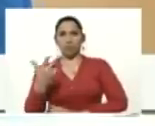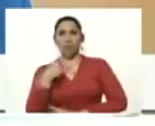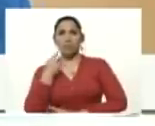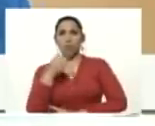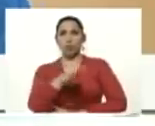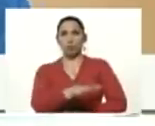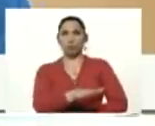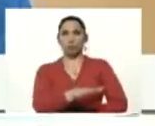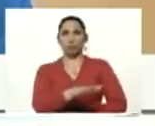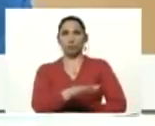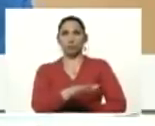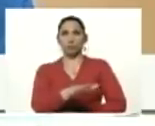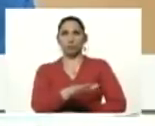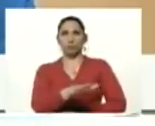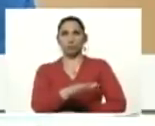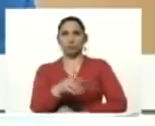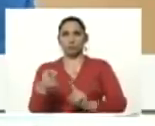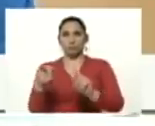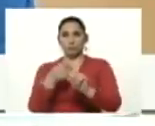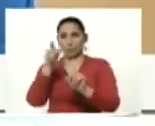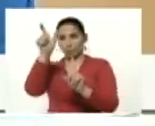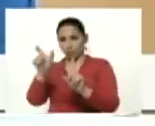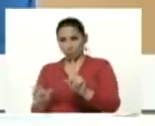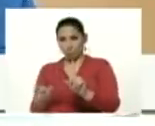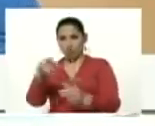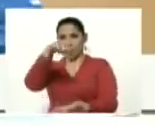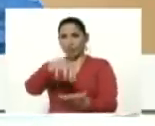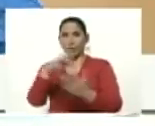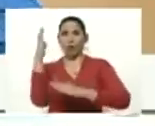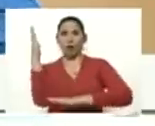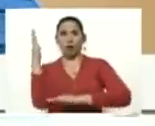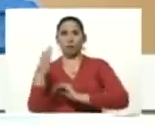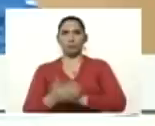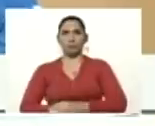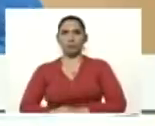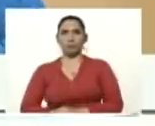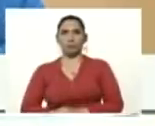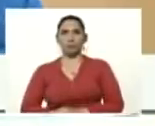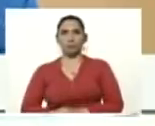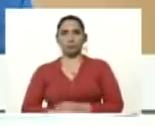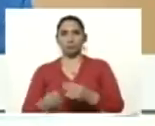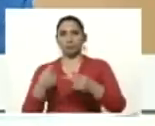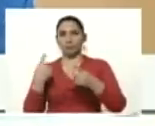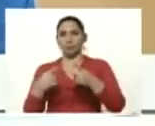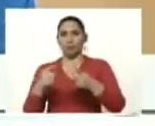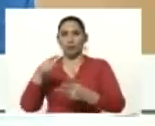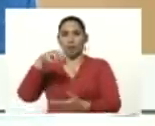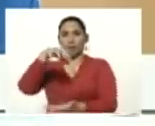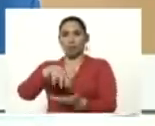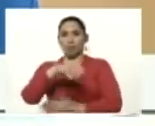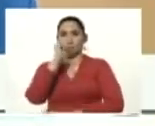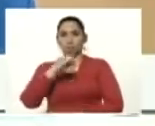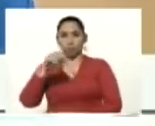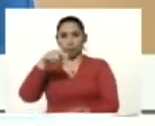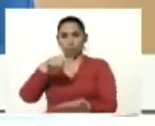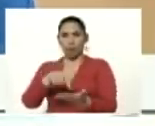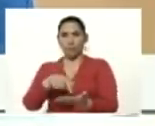tres fallecidos. Uno en el estado Lara, otro en el Zulia y otro en